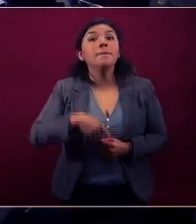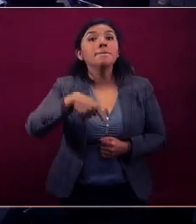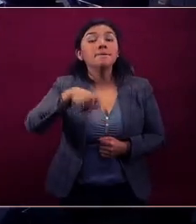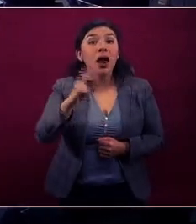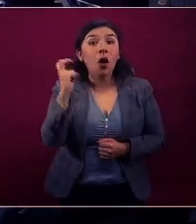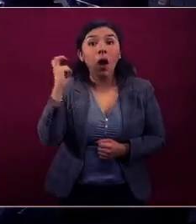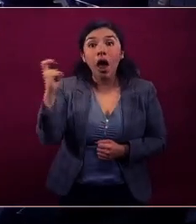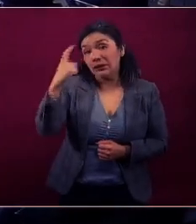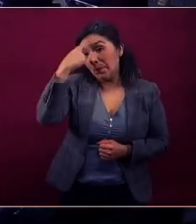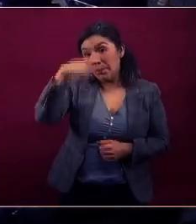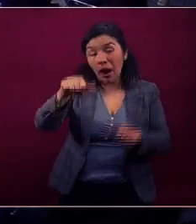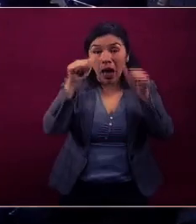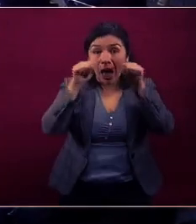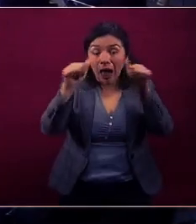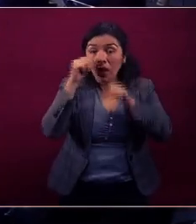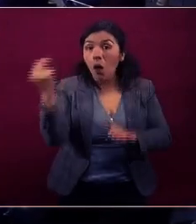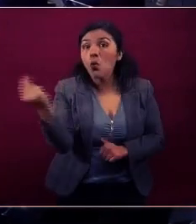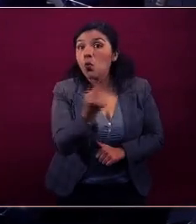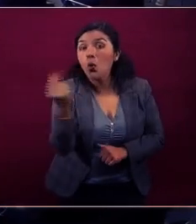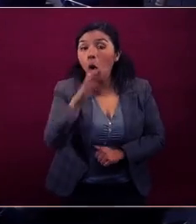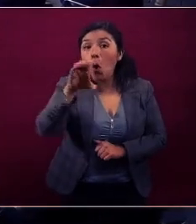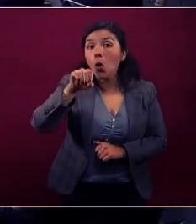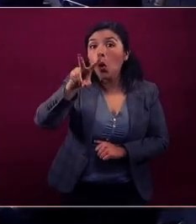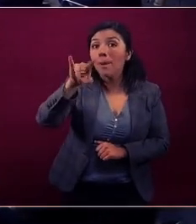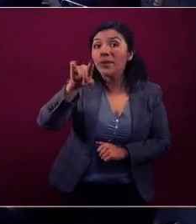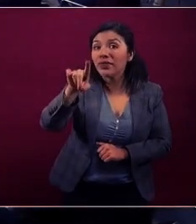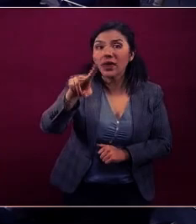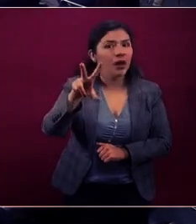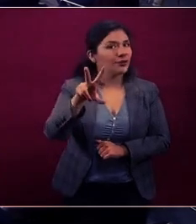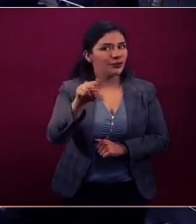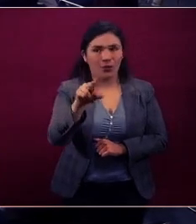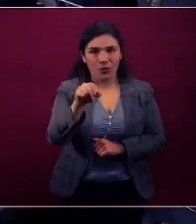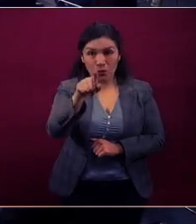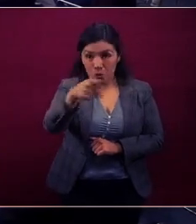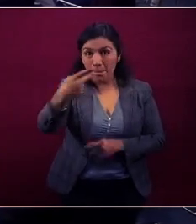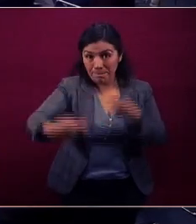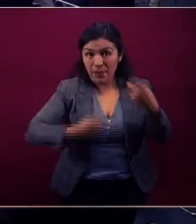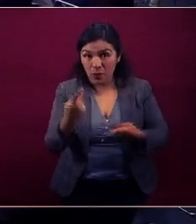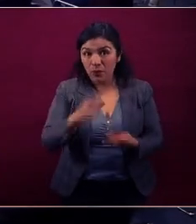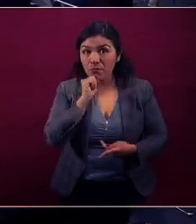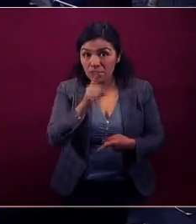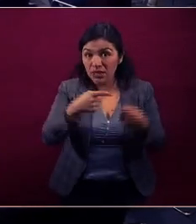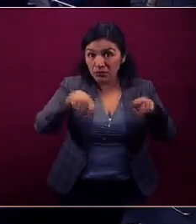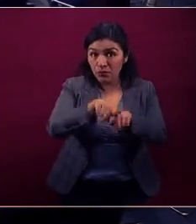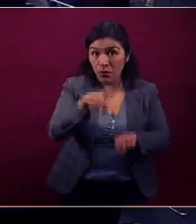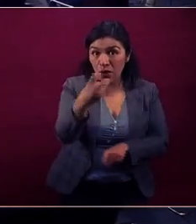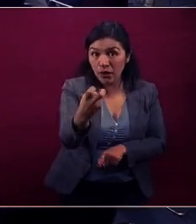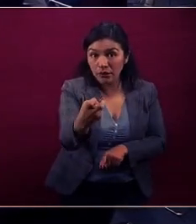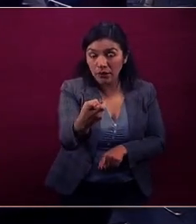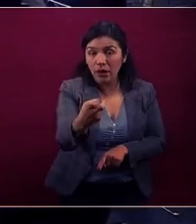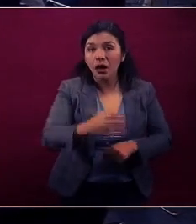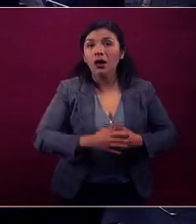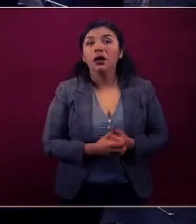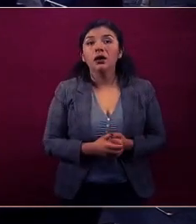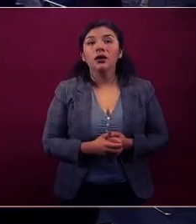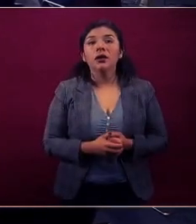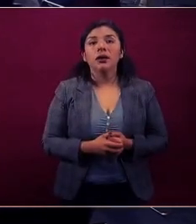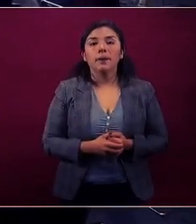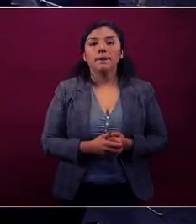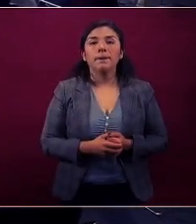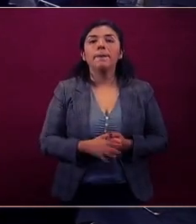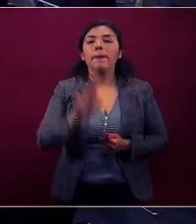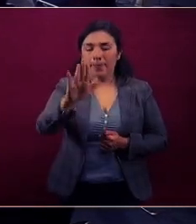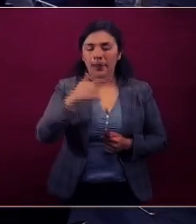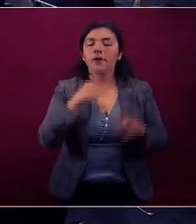no es para atender urgencias COVID, que entiendo que es la que usted está preguntando. Bueno, no se sabe si fue emergencia.